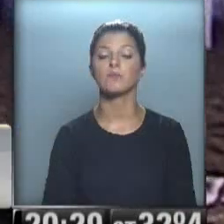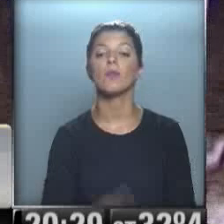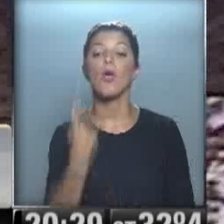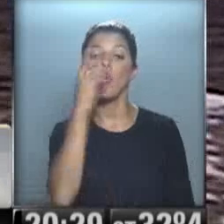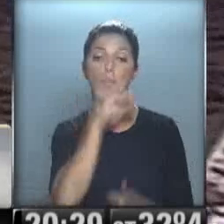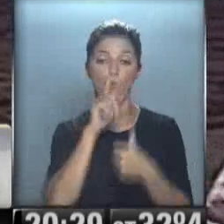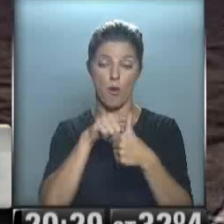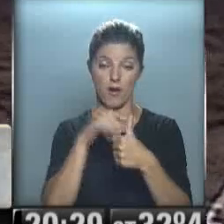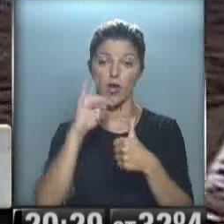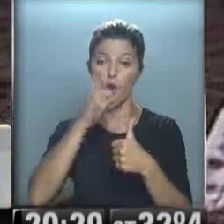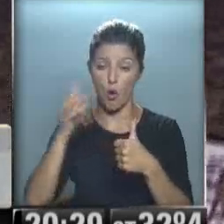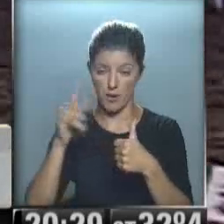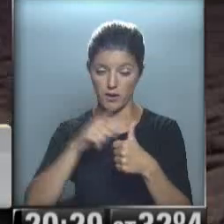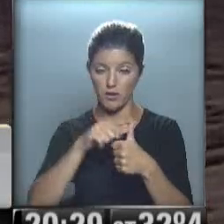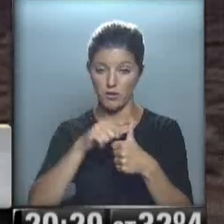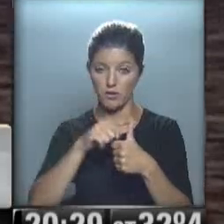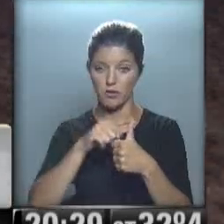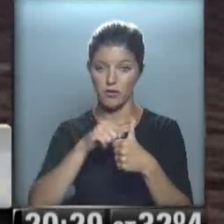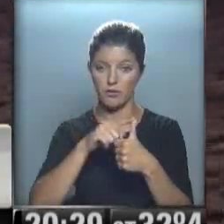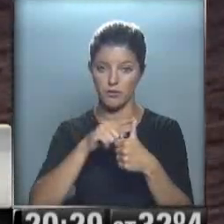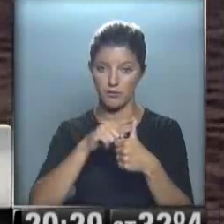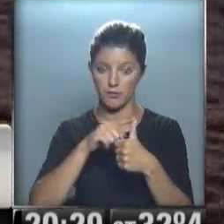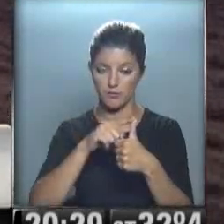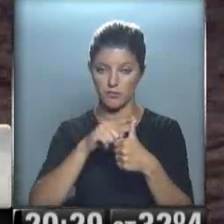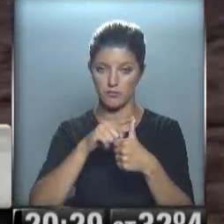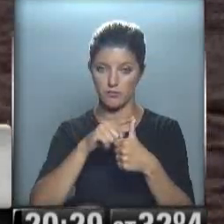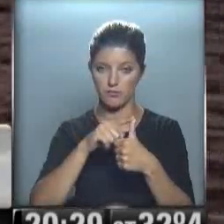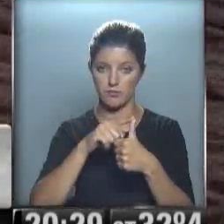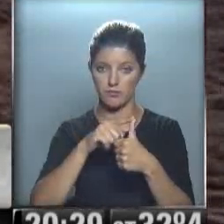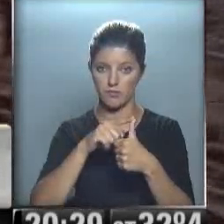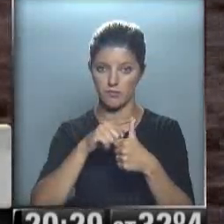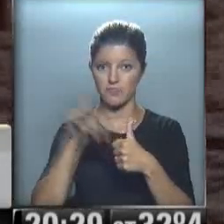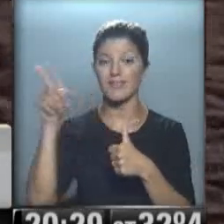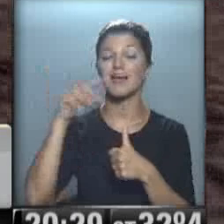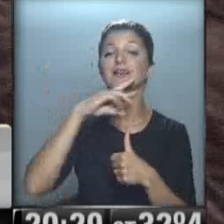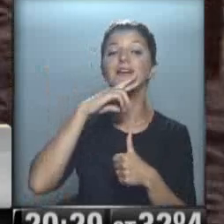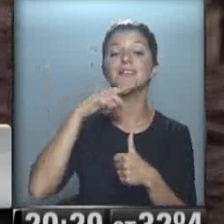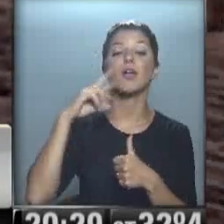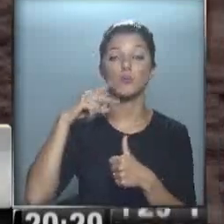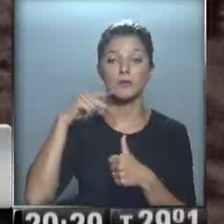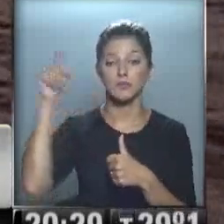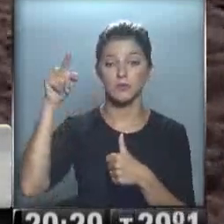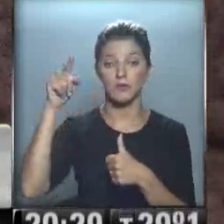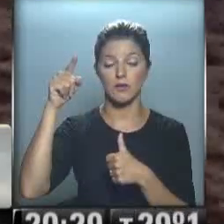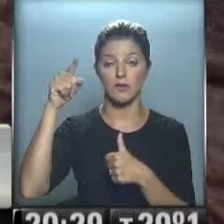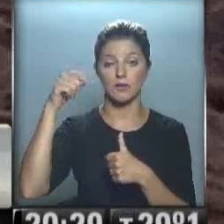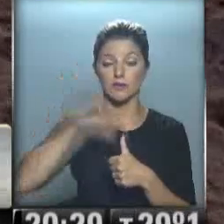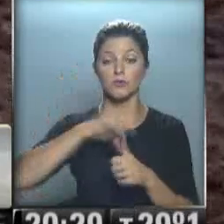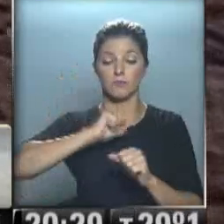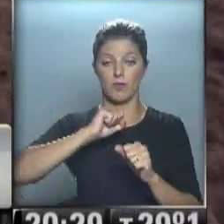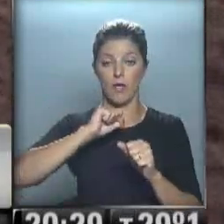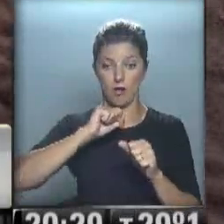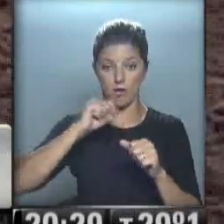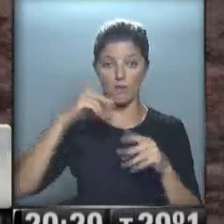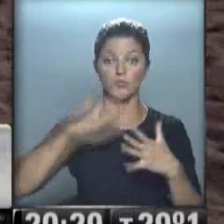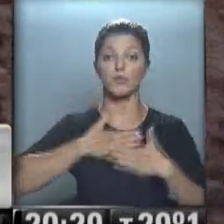chica joven de reci en salud Tuvo una un colapso cardiovascular y ha